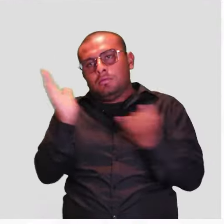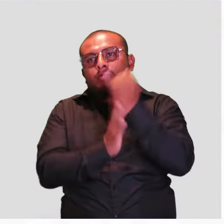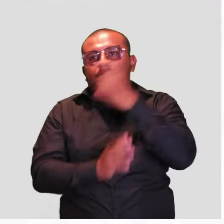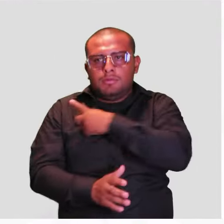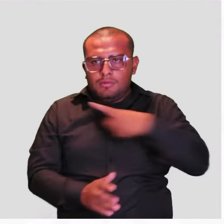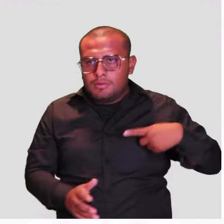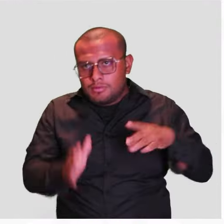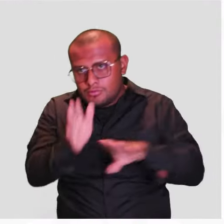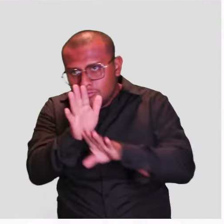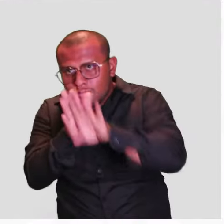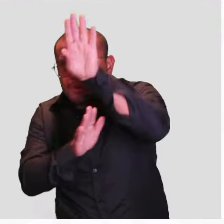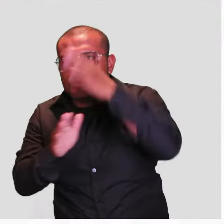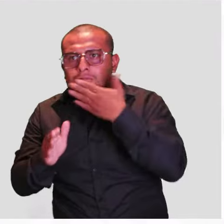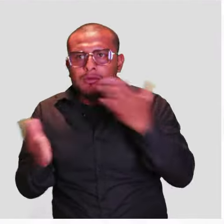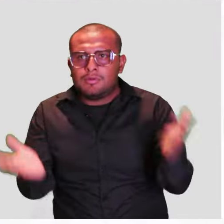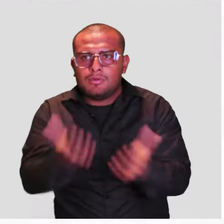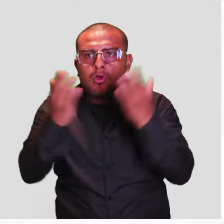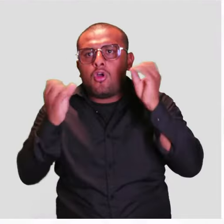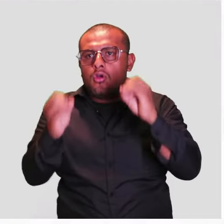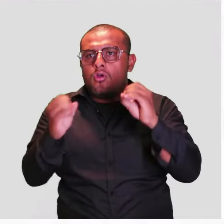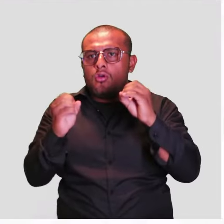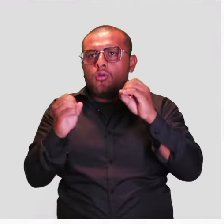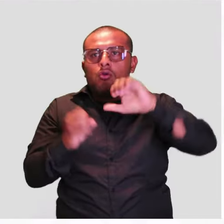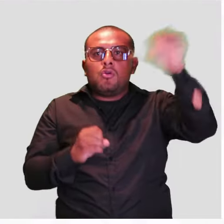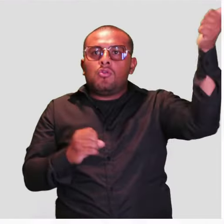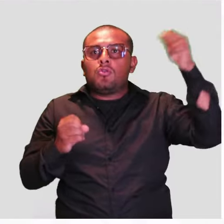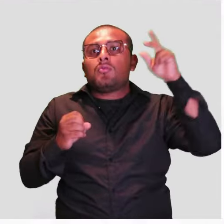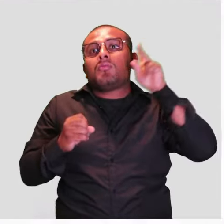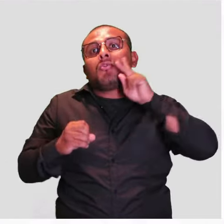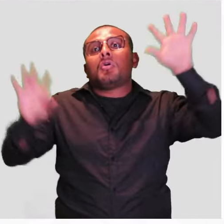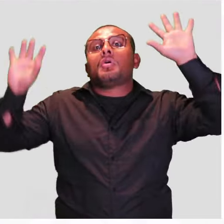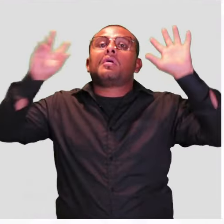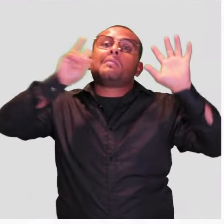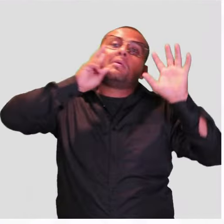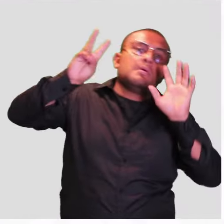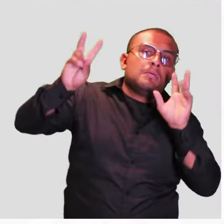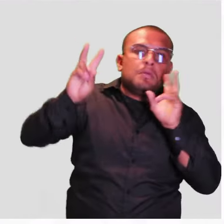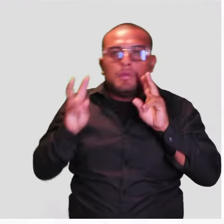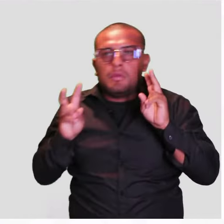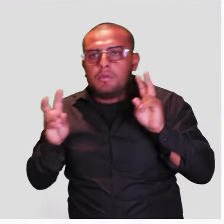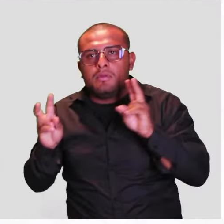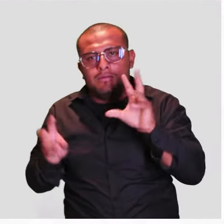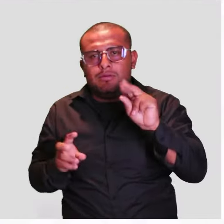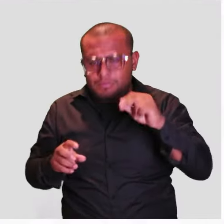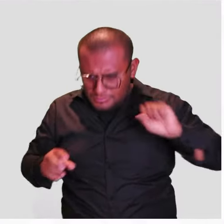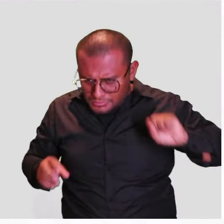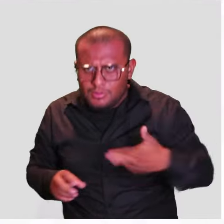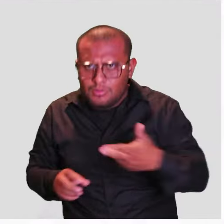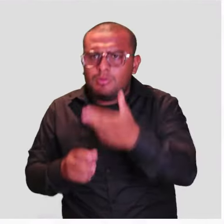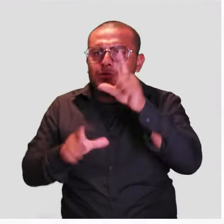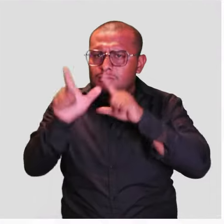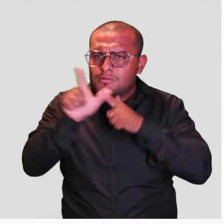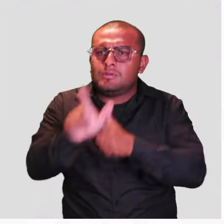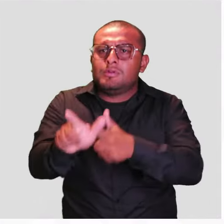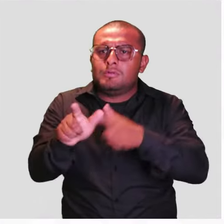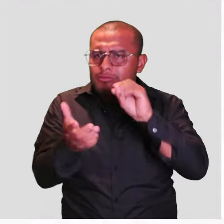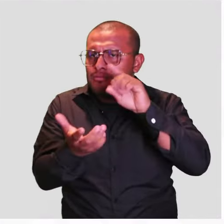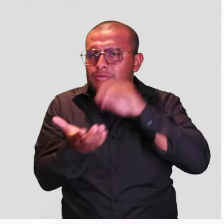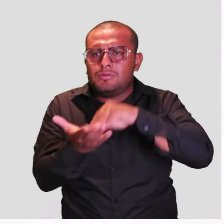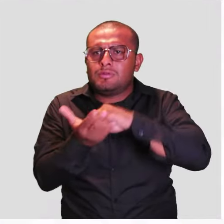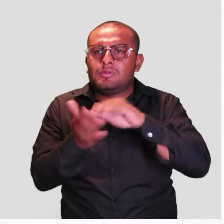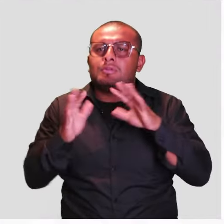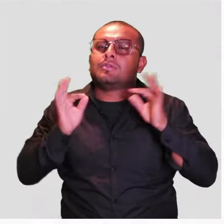que vengan a experimentar con lo ya construido y lo destruyan. San Juan gana si se mantiene como un lugar tranquilo y